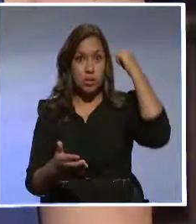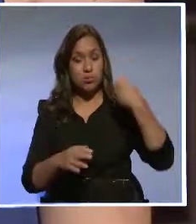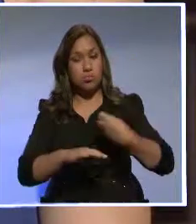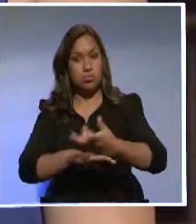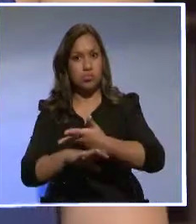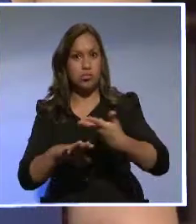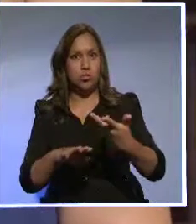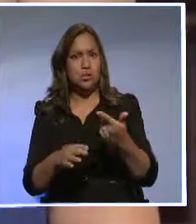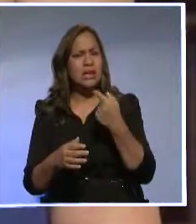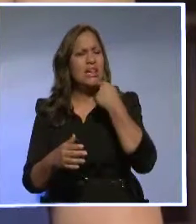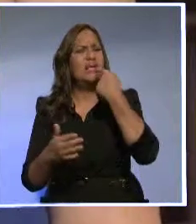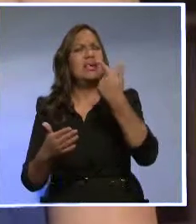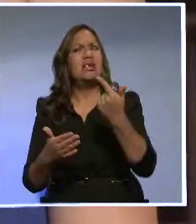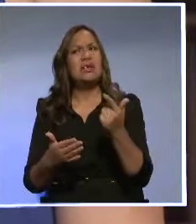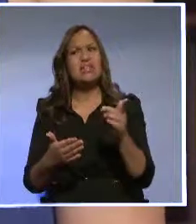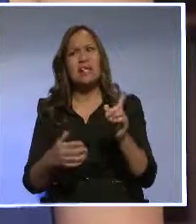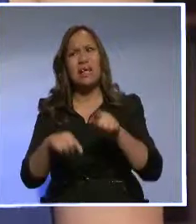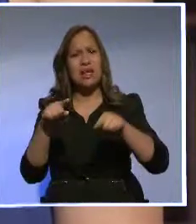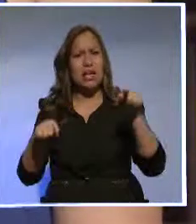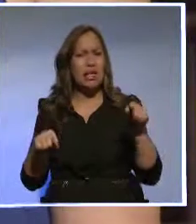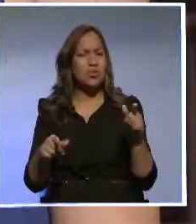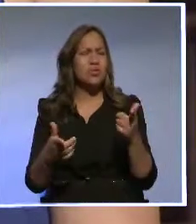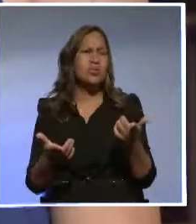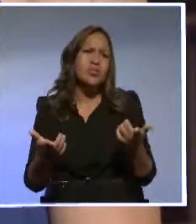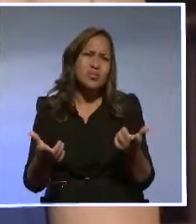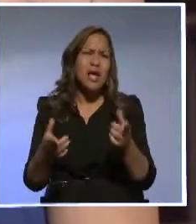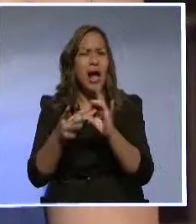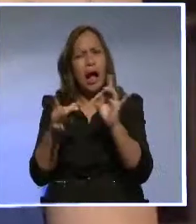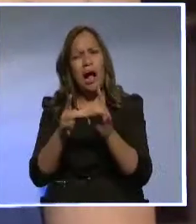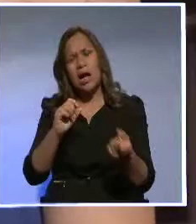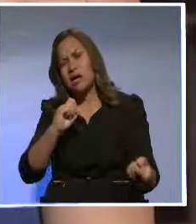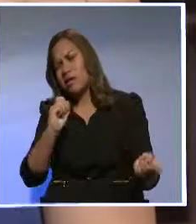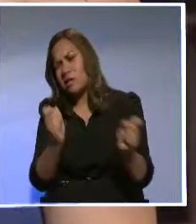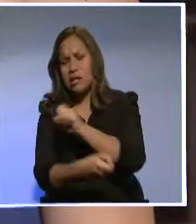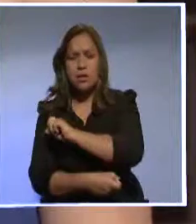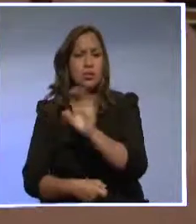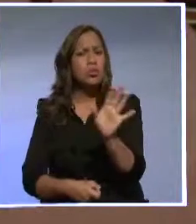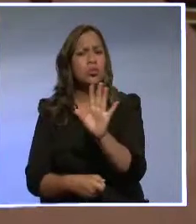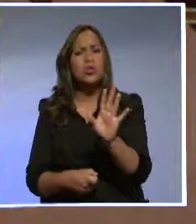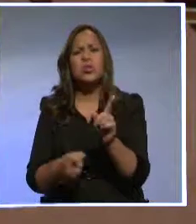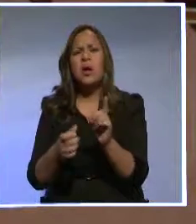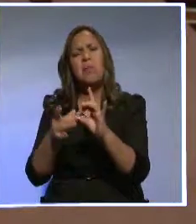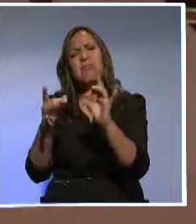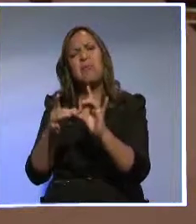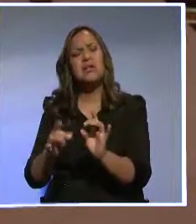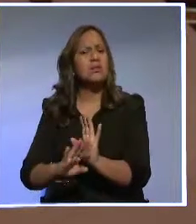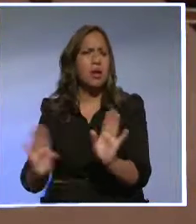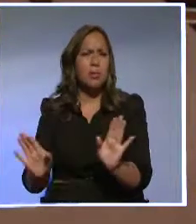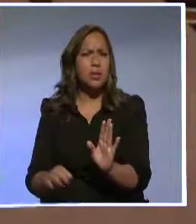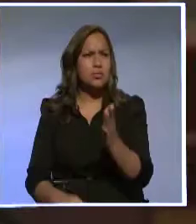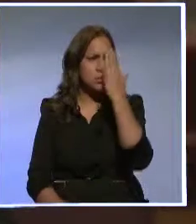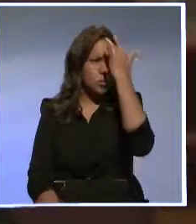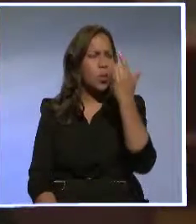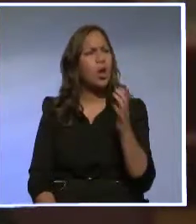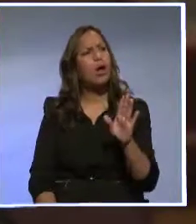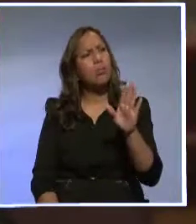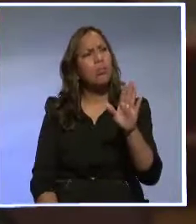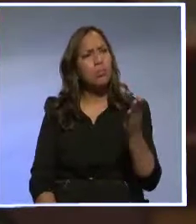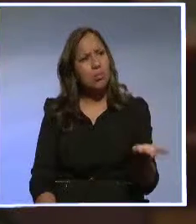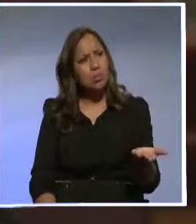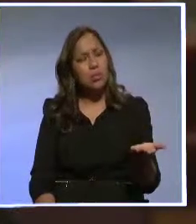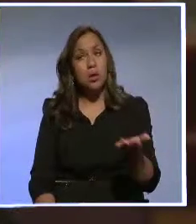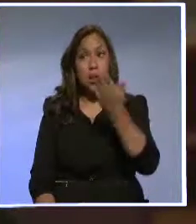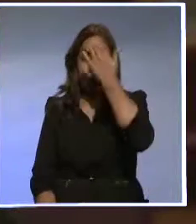aspectos más de forma que de fondo en cuanto al contenido del proyecto de código porque nosotros nos das tuvimos a la aprobación del